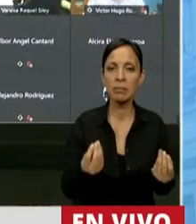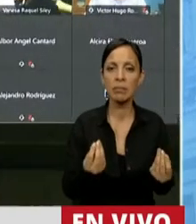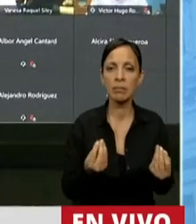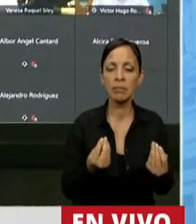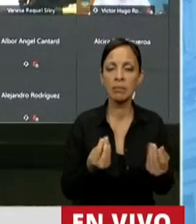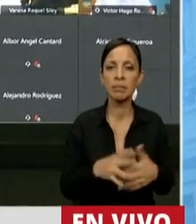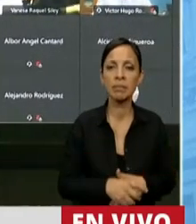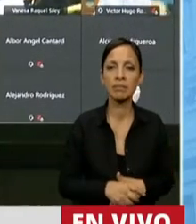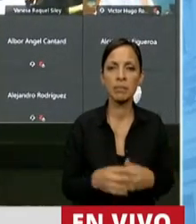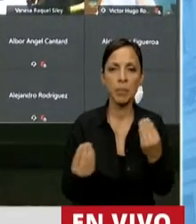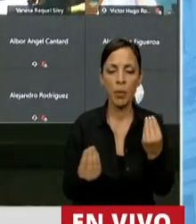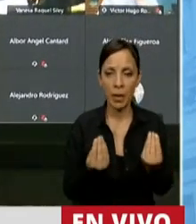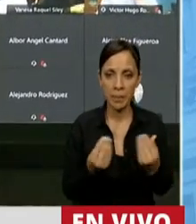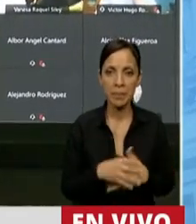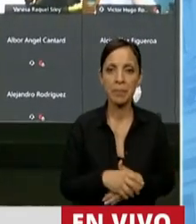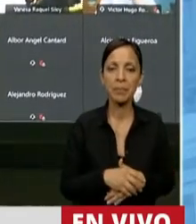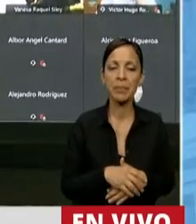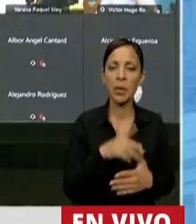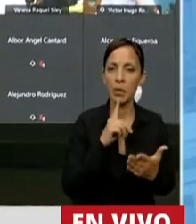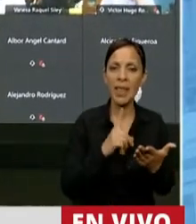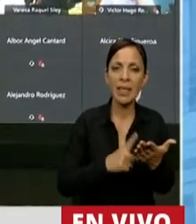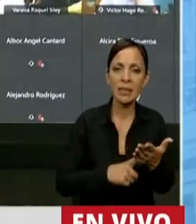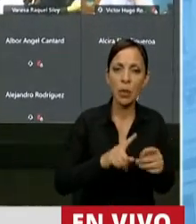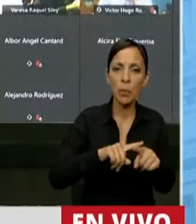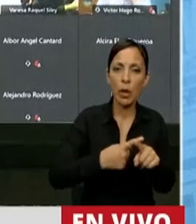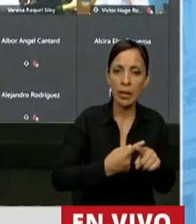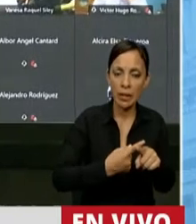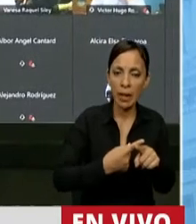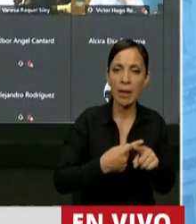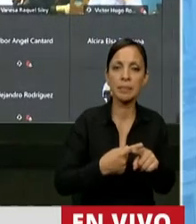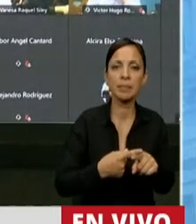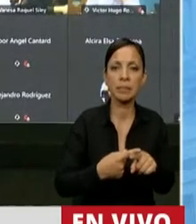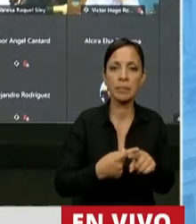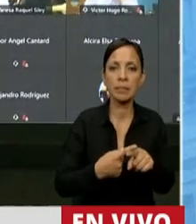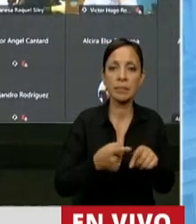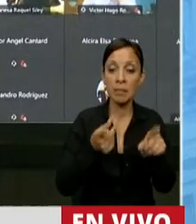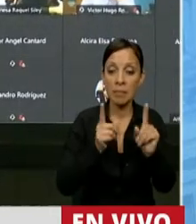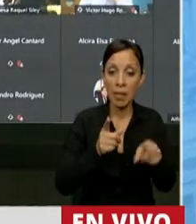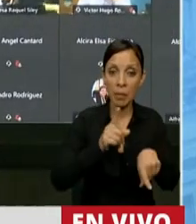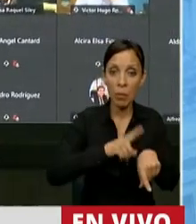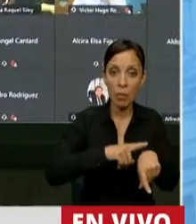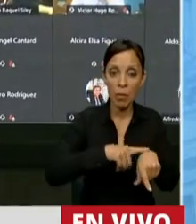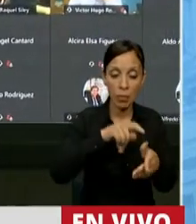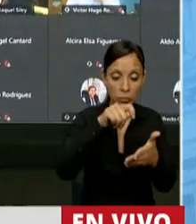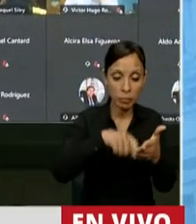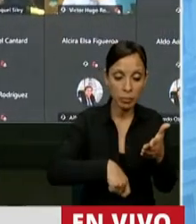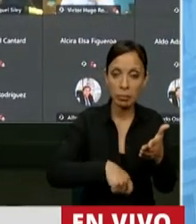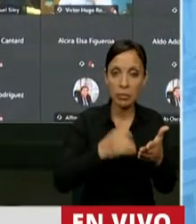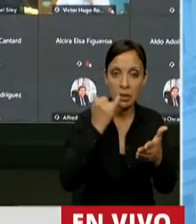señor presidente? Que es una decisión política que en el mismo momento se empezó a llevar